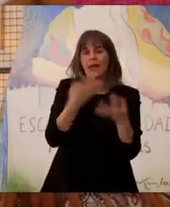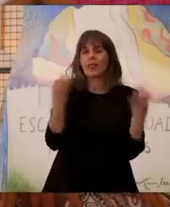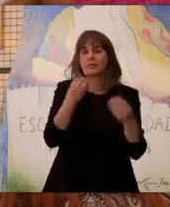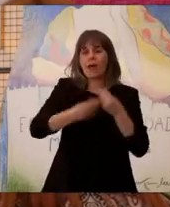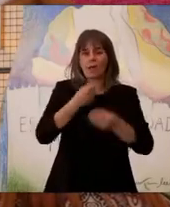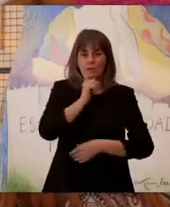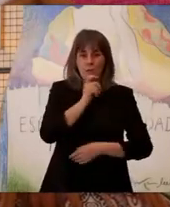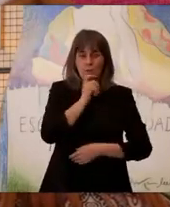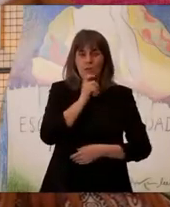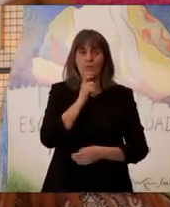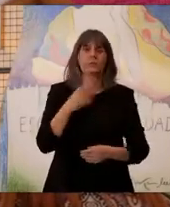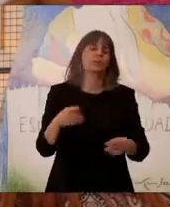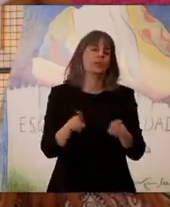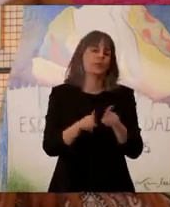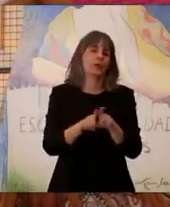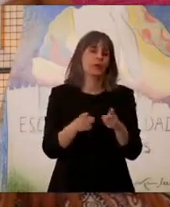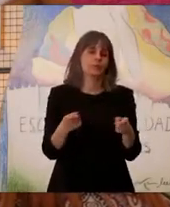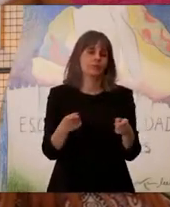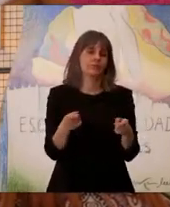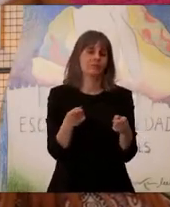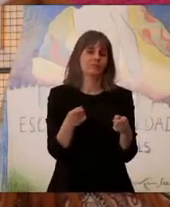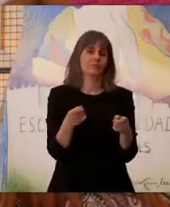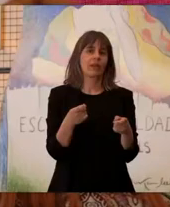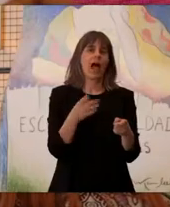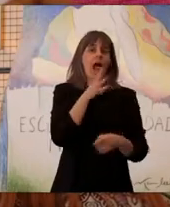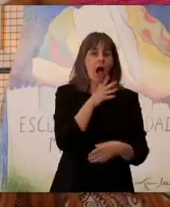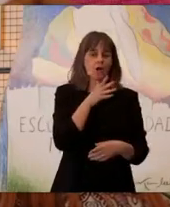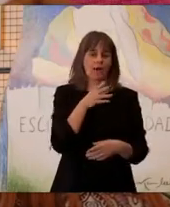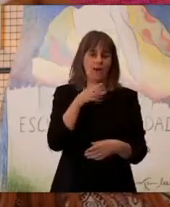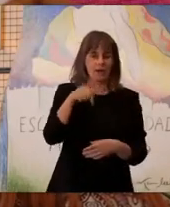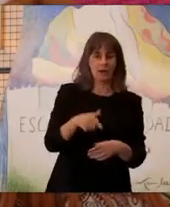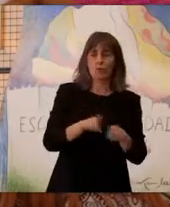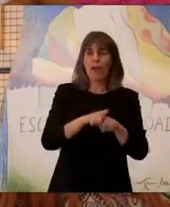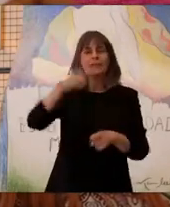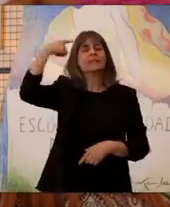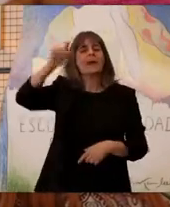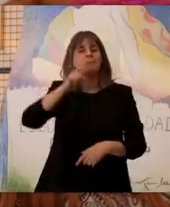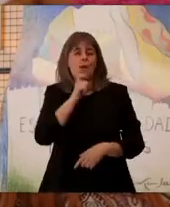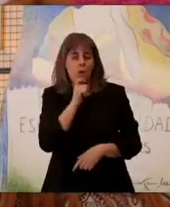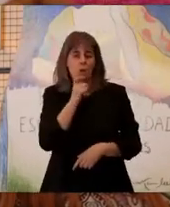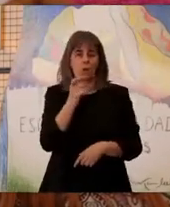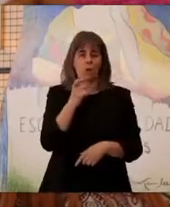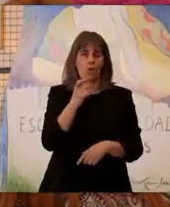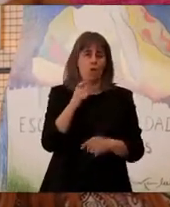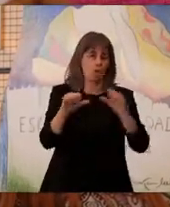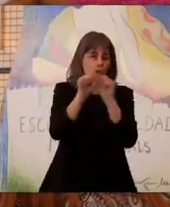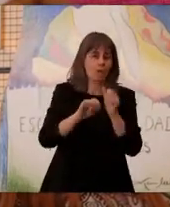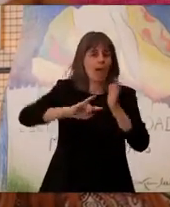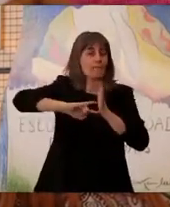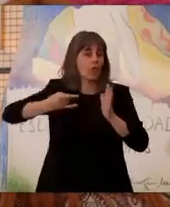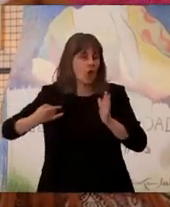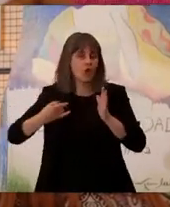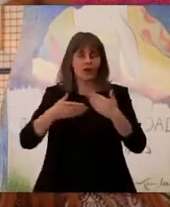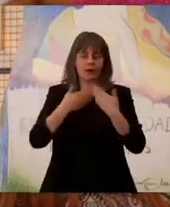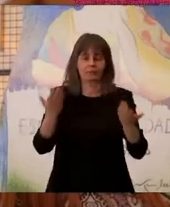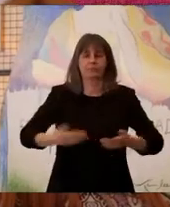hacer un poco el el noujado no que se dice en inglés Pues el saber cómo el la metodología el pensamiento y tal entonces